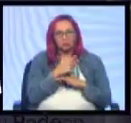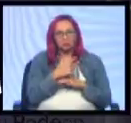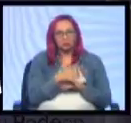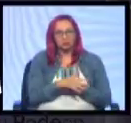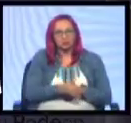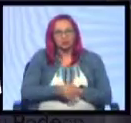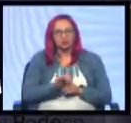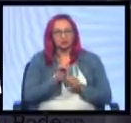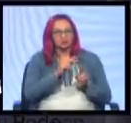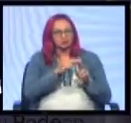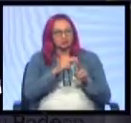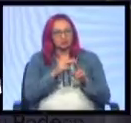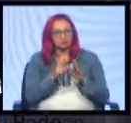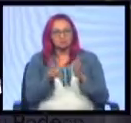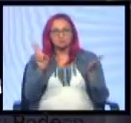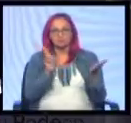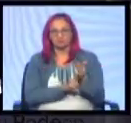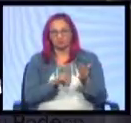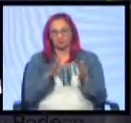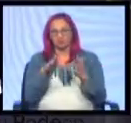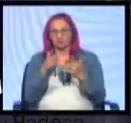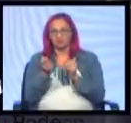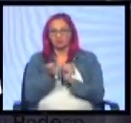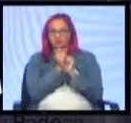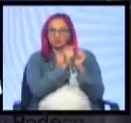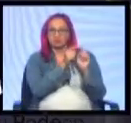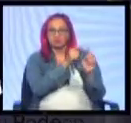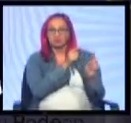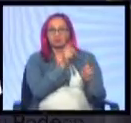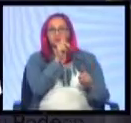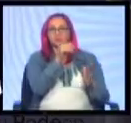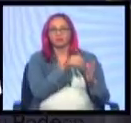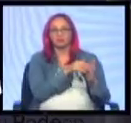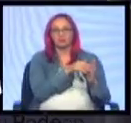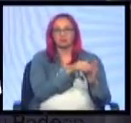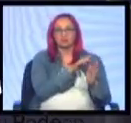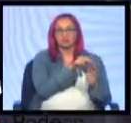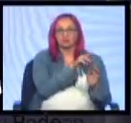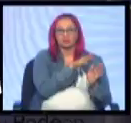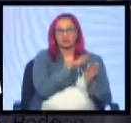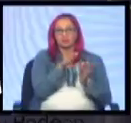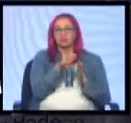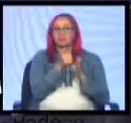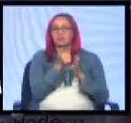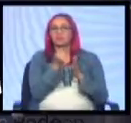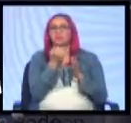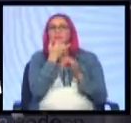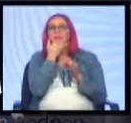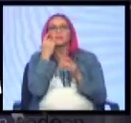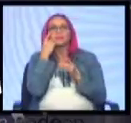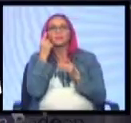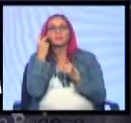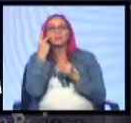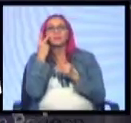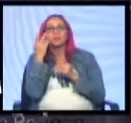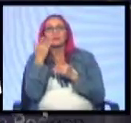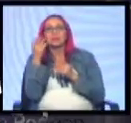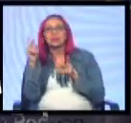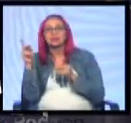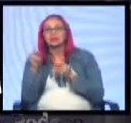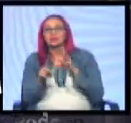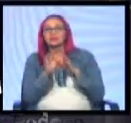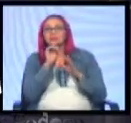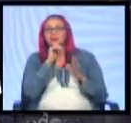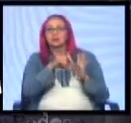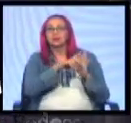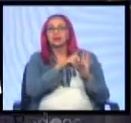las ¿cómo es que se llaman? Las multas. ¿Cómo cambiarían de 10 mil colones a qué pasarían? Ayúdenos un poquitito para que las personas que están de forma